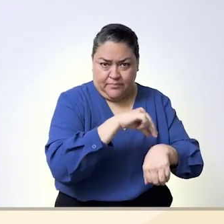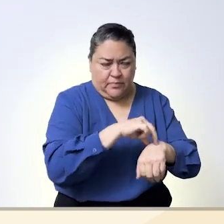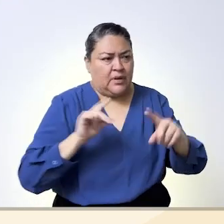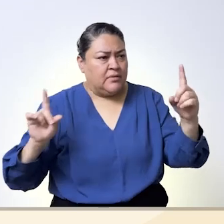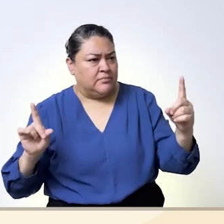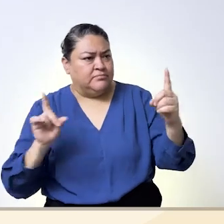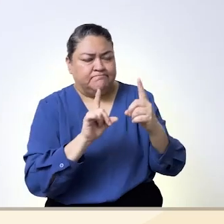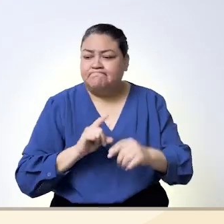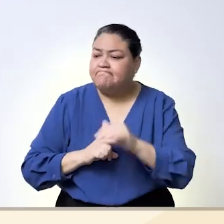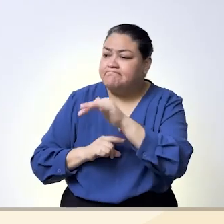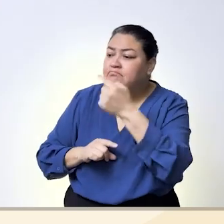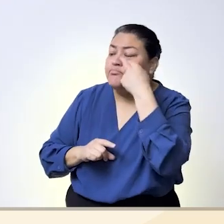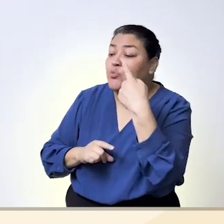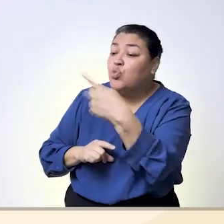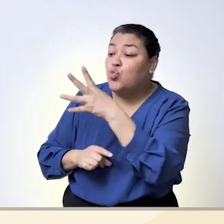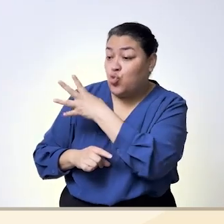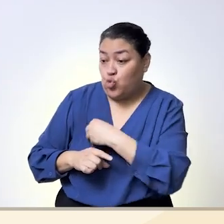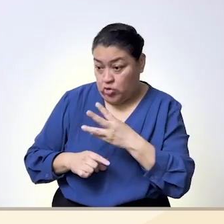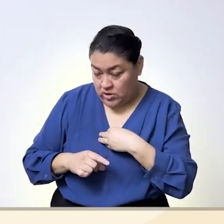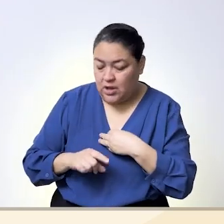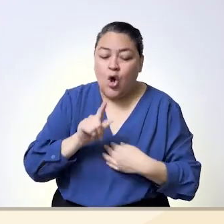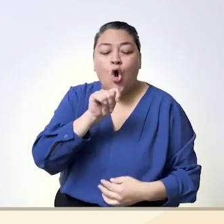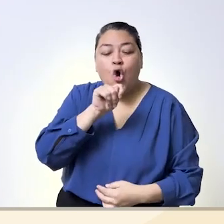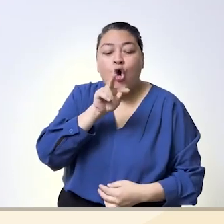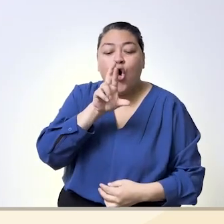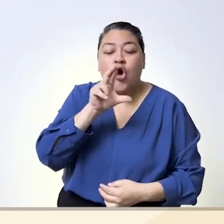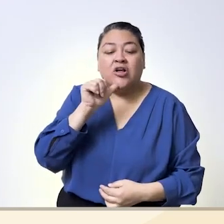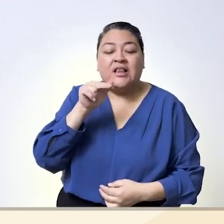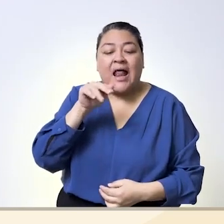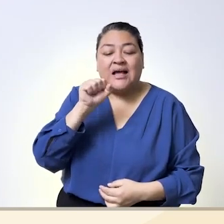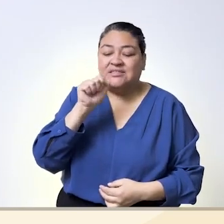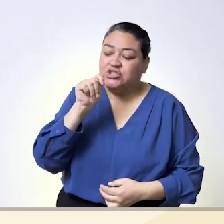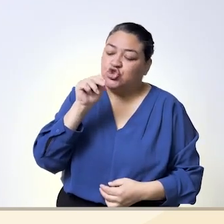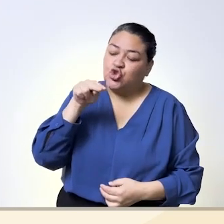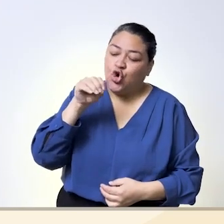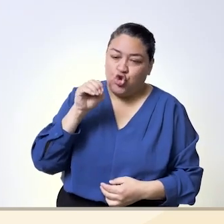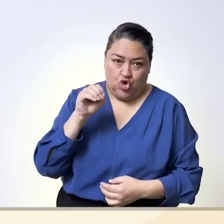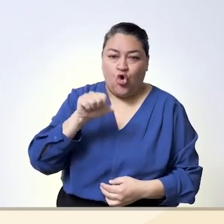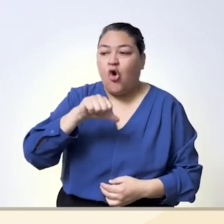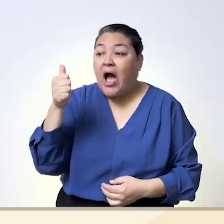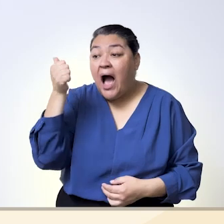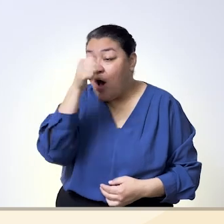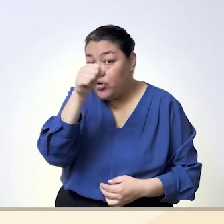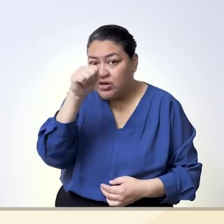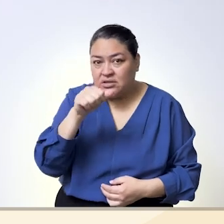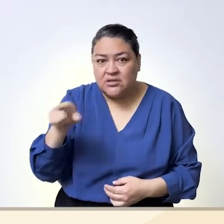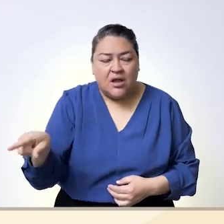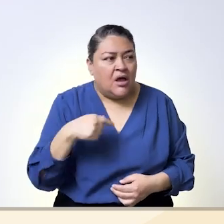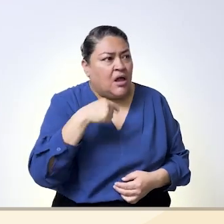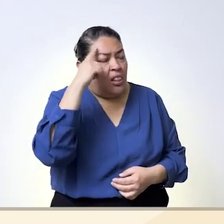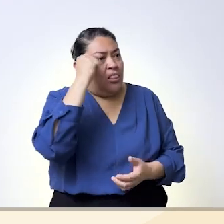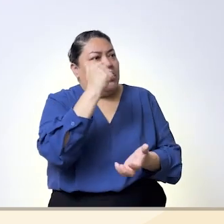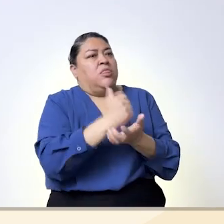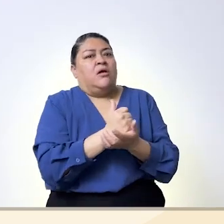el especialista y el especialista le dice, señora, su hijo tiene trastorno de espectro autista. Pues ya